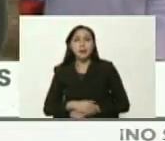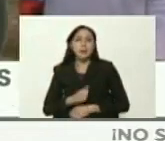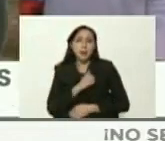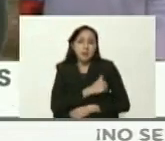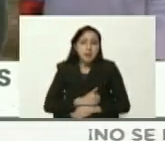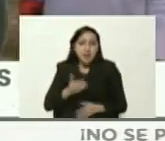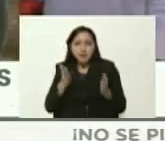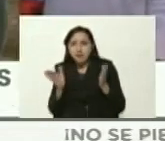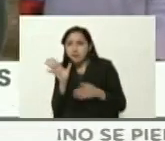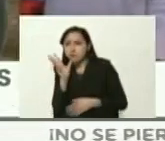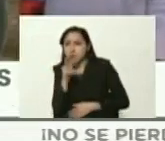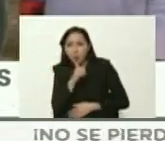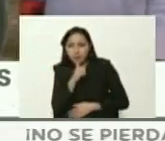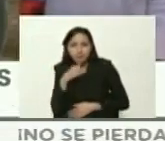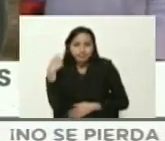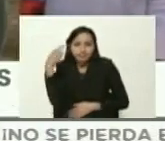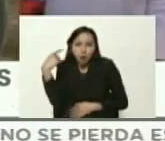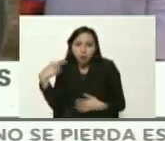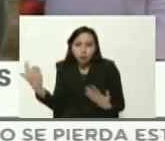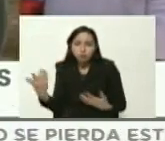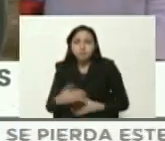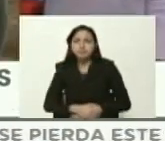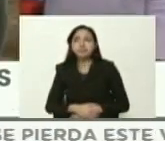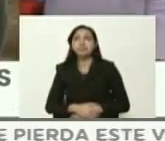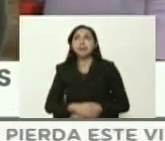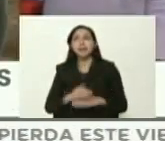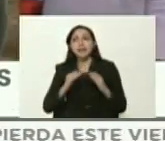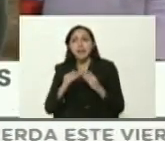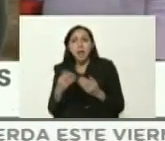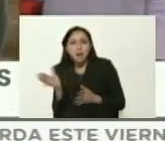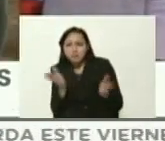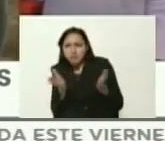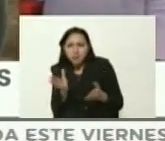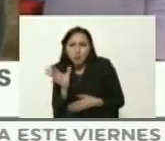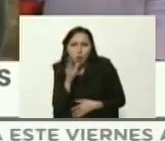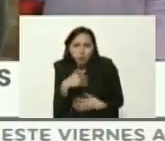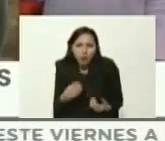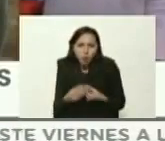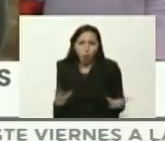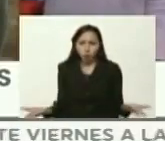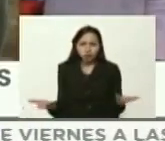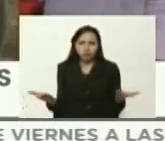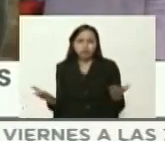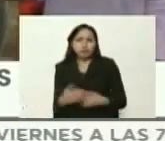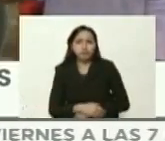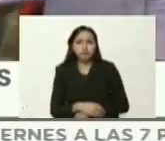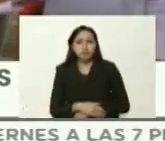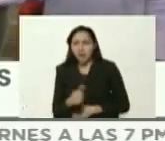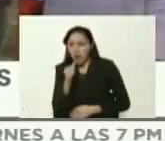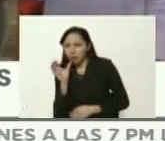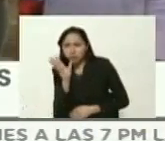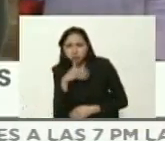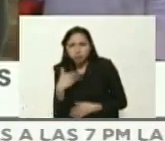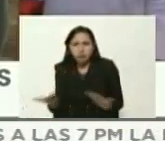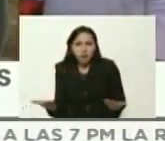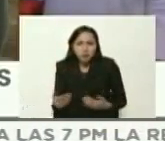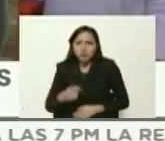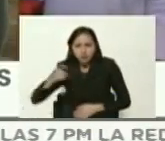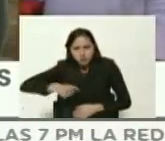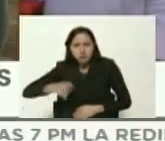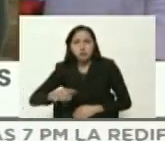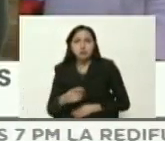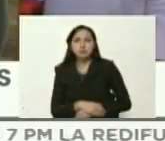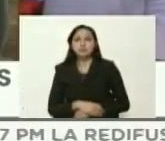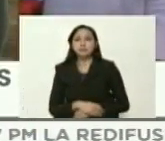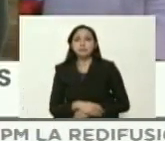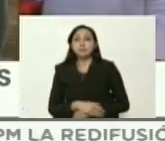servicio. Una locura entregar viviendas sin servicio, sin agua potable, sin las mínimas cosas necesarias. Por